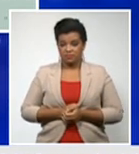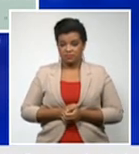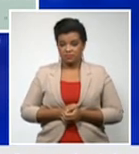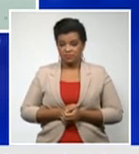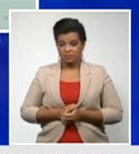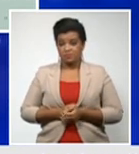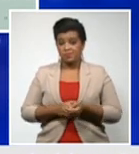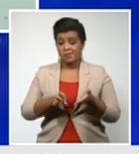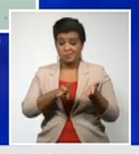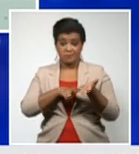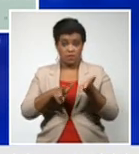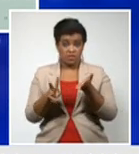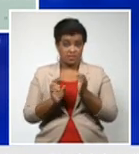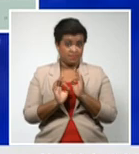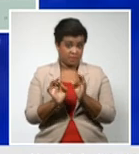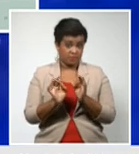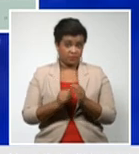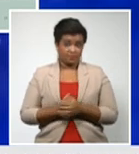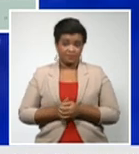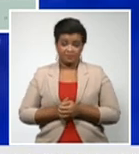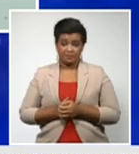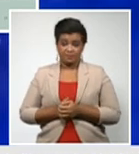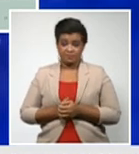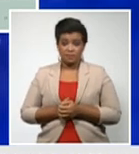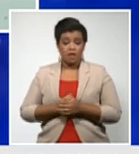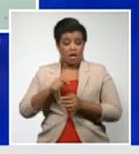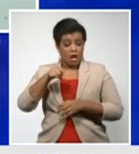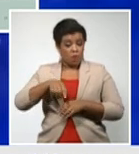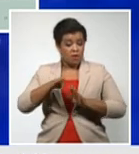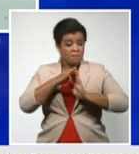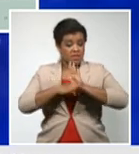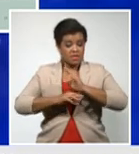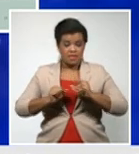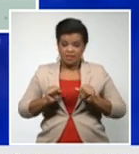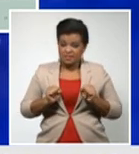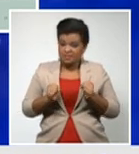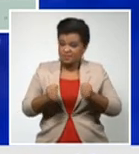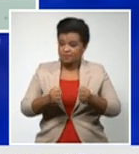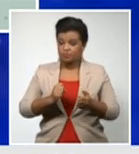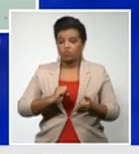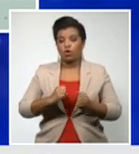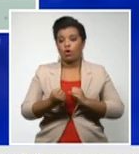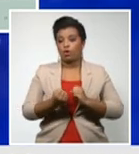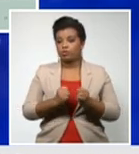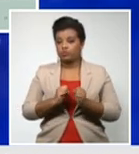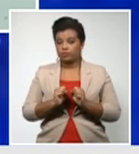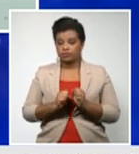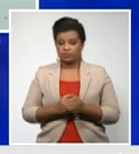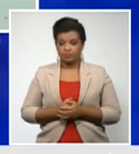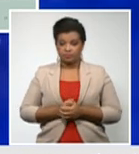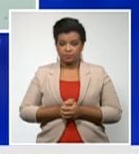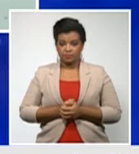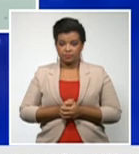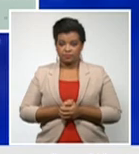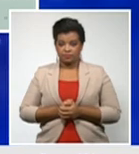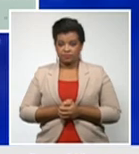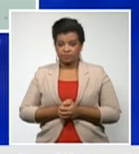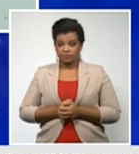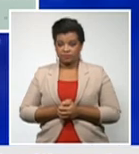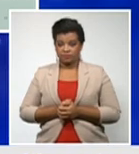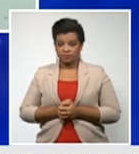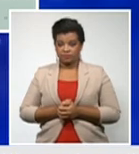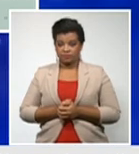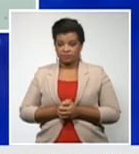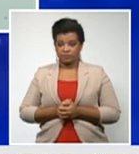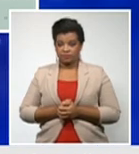provincia que se arrecian las medidas para evitar que se incrementen los casos. Pero indiscutiblemente en la curva